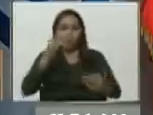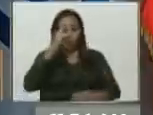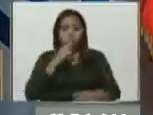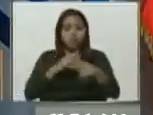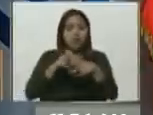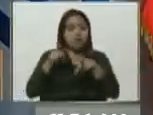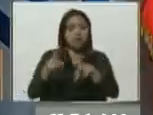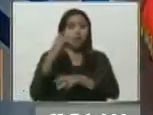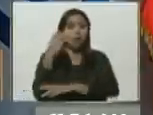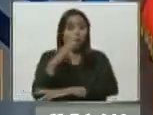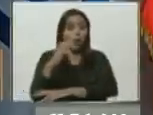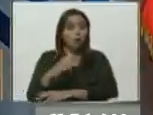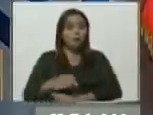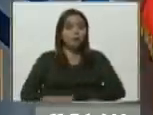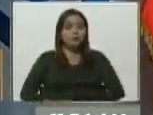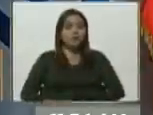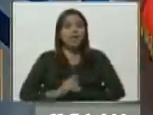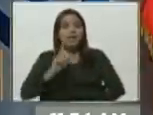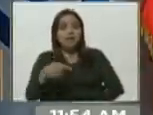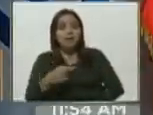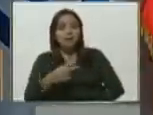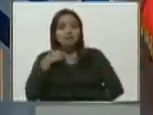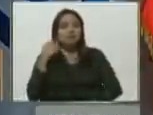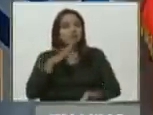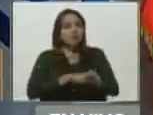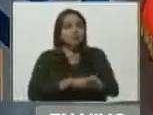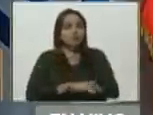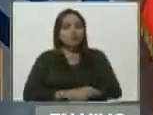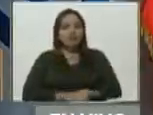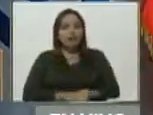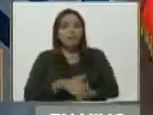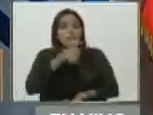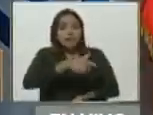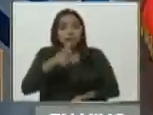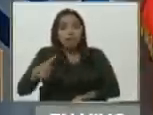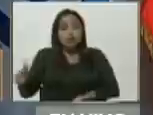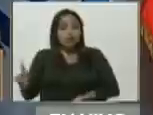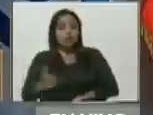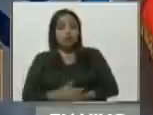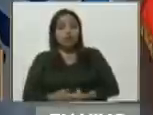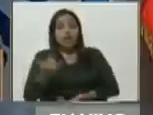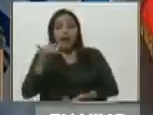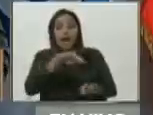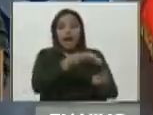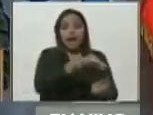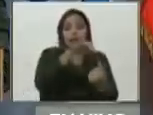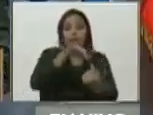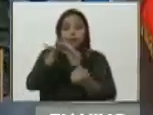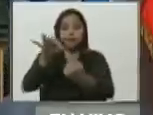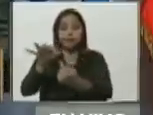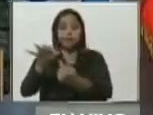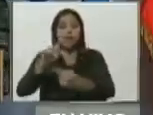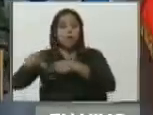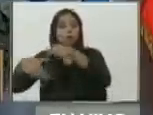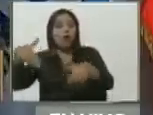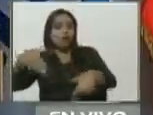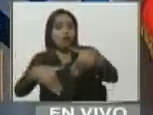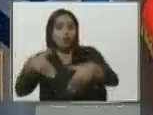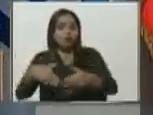donde incluso cayeron también personas que fueron electas a cargos de elección popular